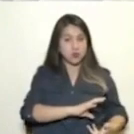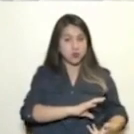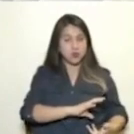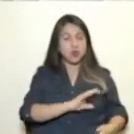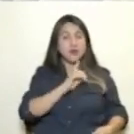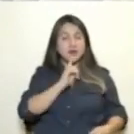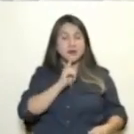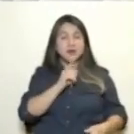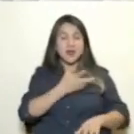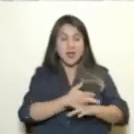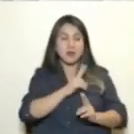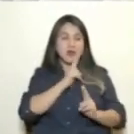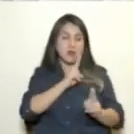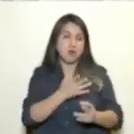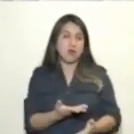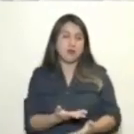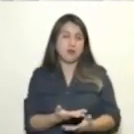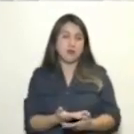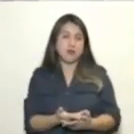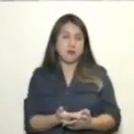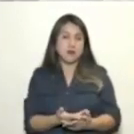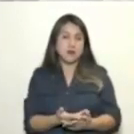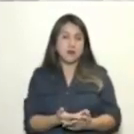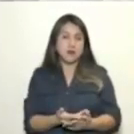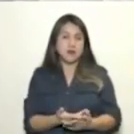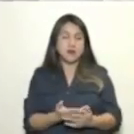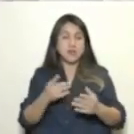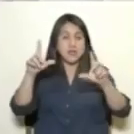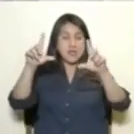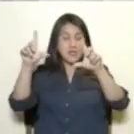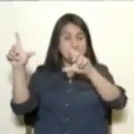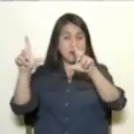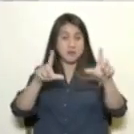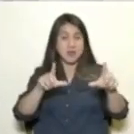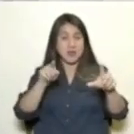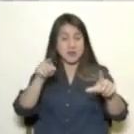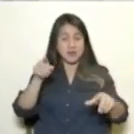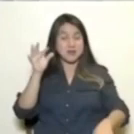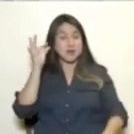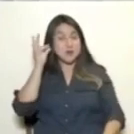ese mundo tiene que tener una respuesta. Entonces, la imagen de esa chica,